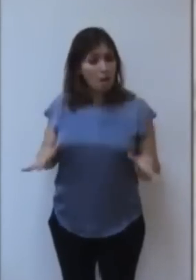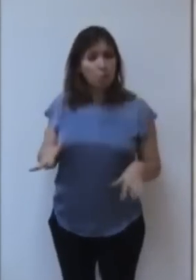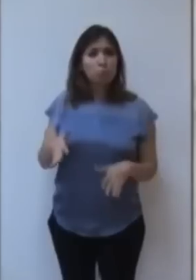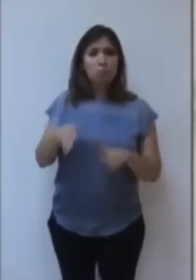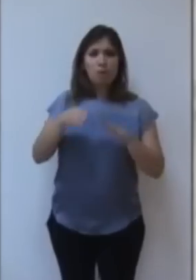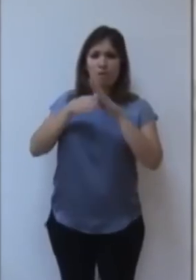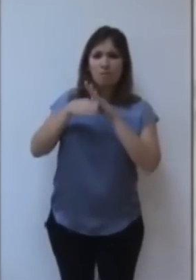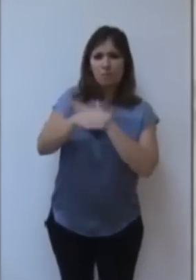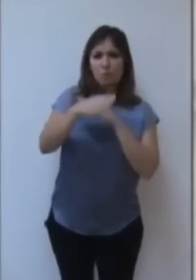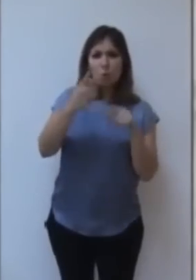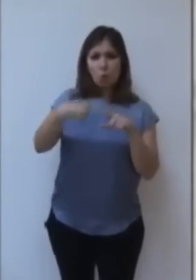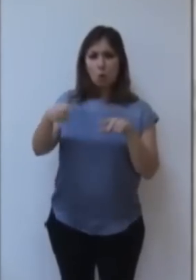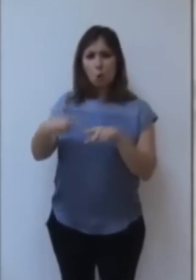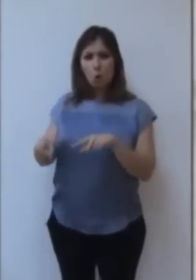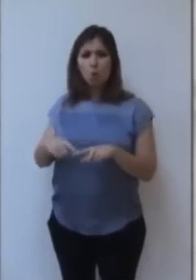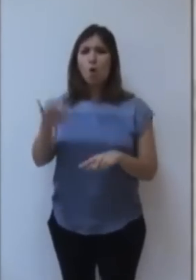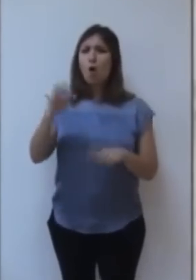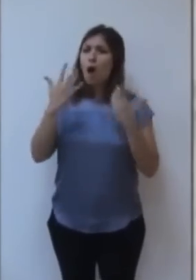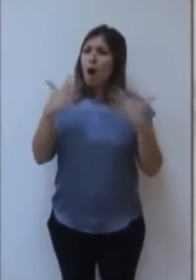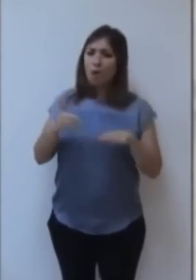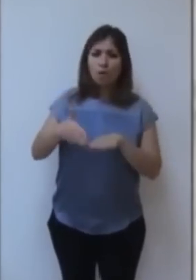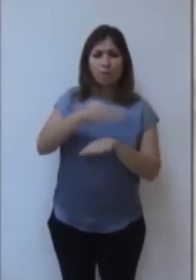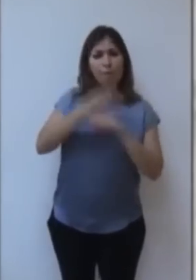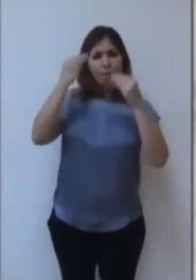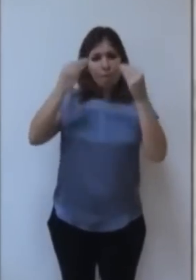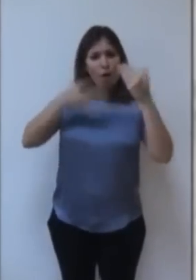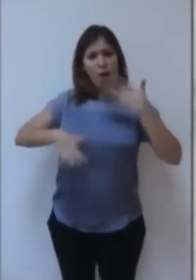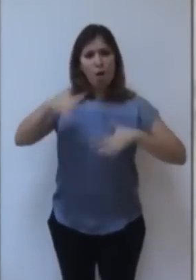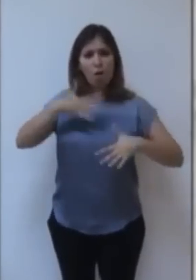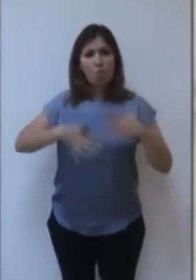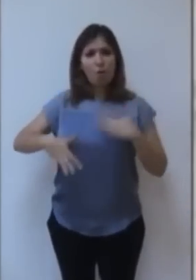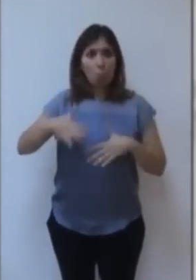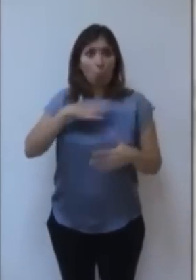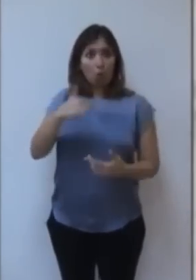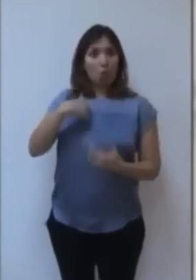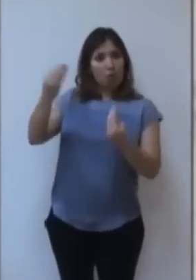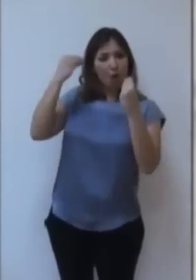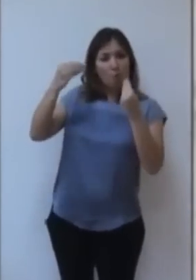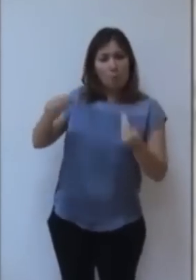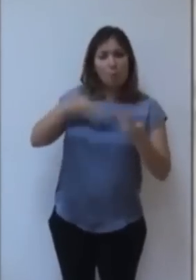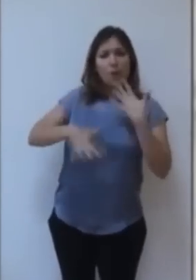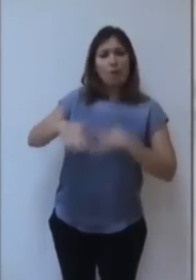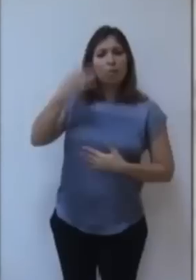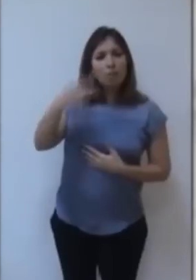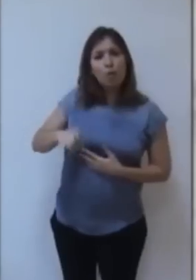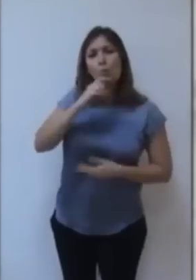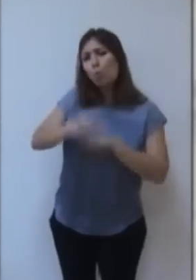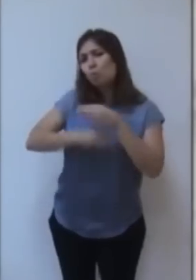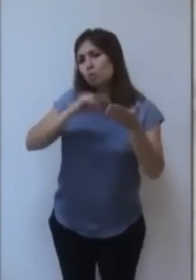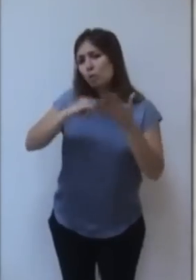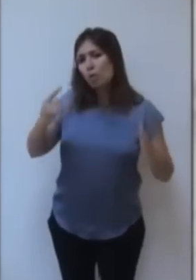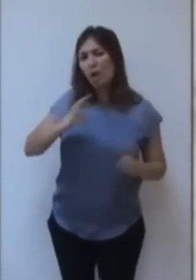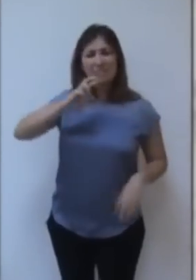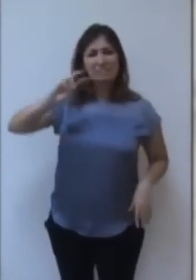fueran las cosas y por mucha formación que él también hubiera podido recibir para hacer uso de la tecnología